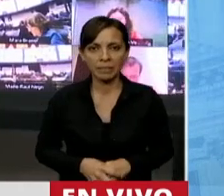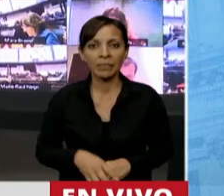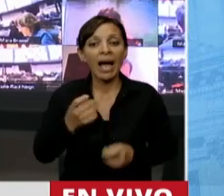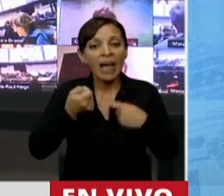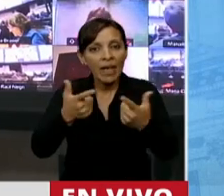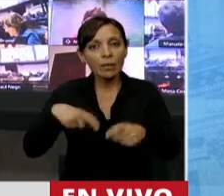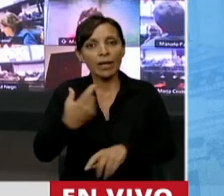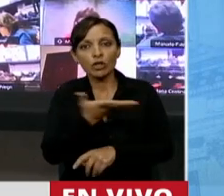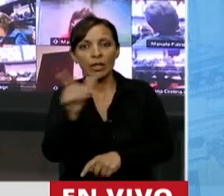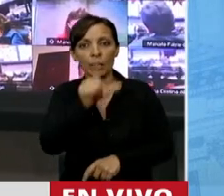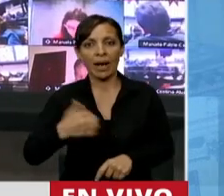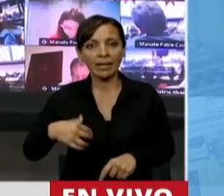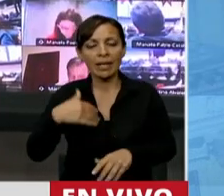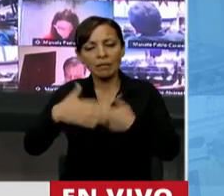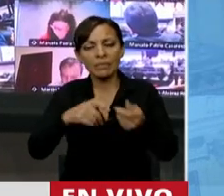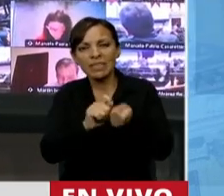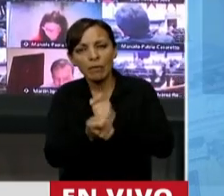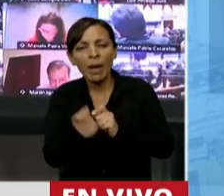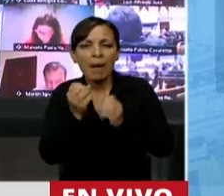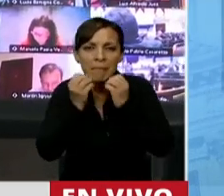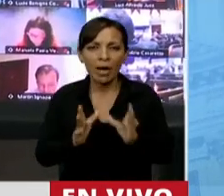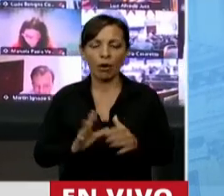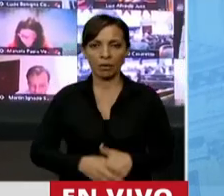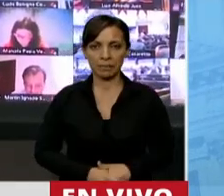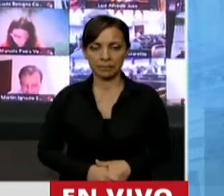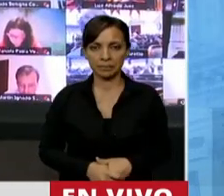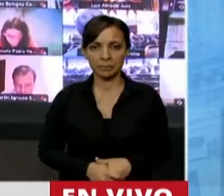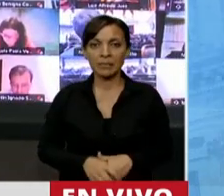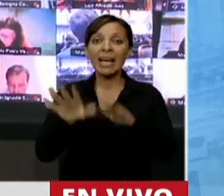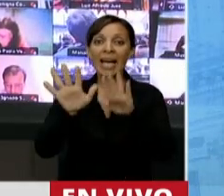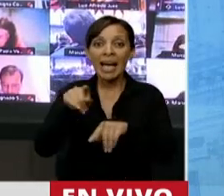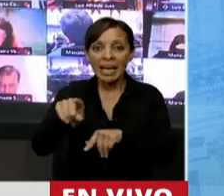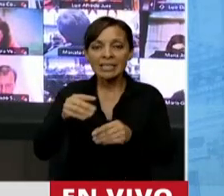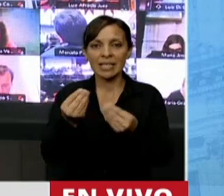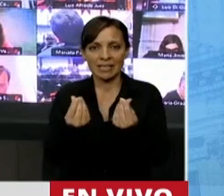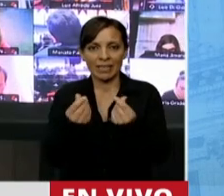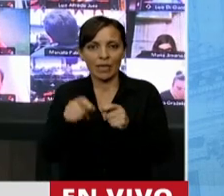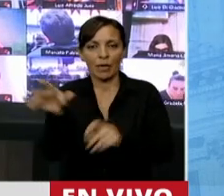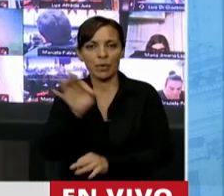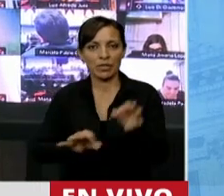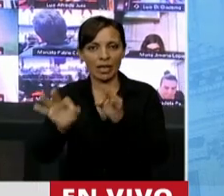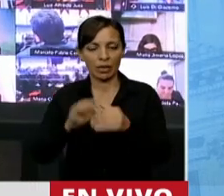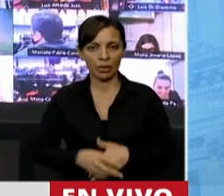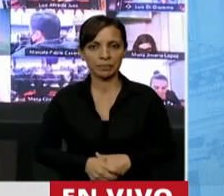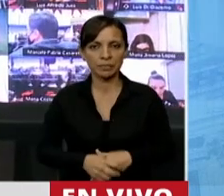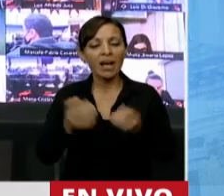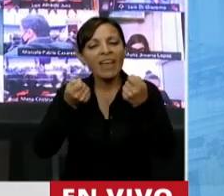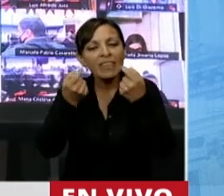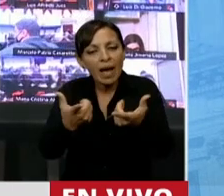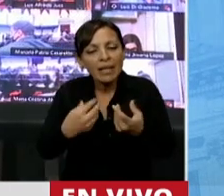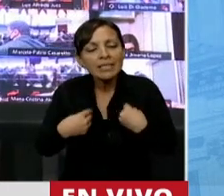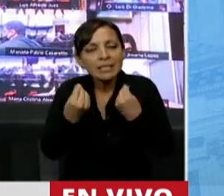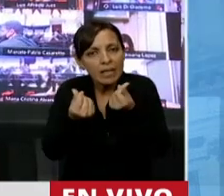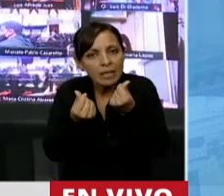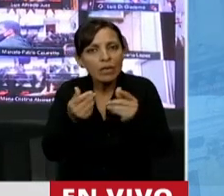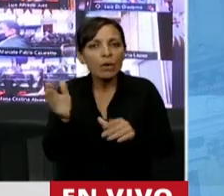esta sociedad, esta Argentina, este mundo un poco mejor de como lo encontró. Ese es el sentido de este proyecto de ley. Darle